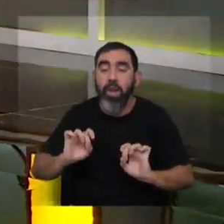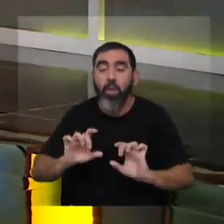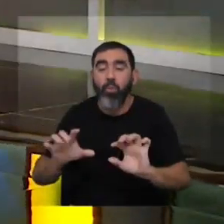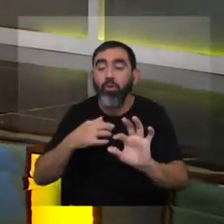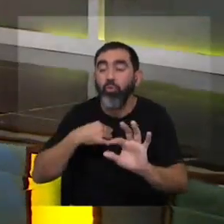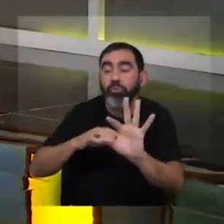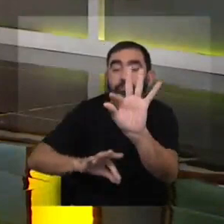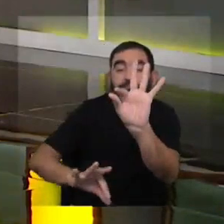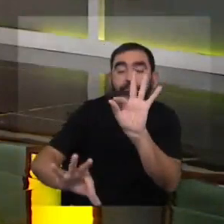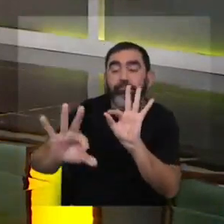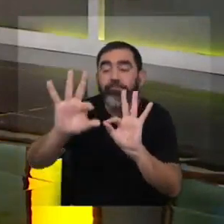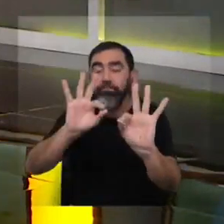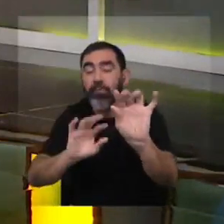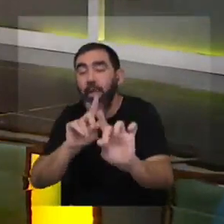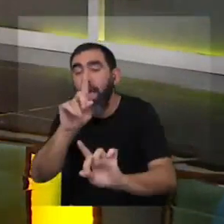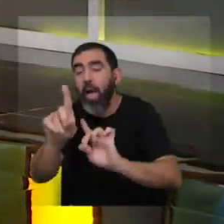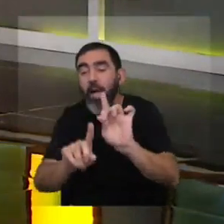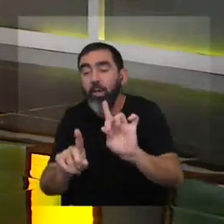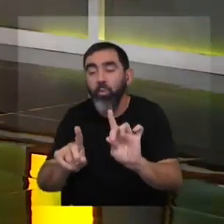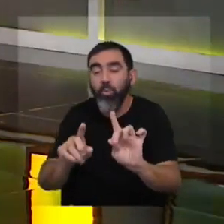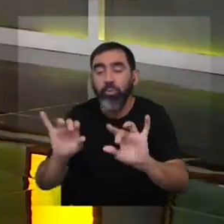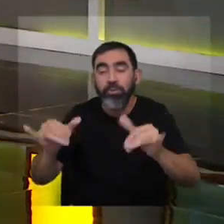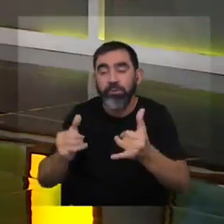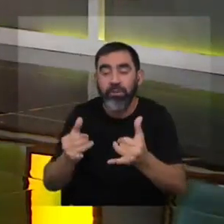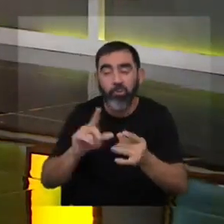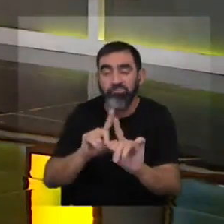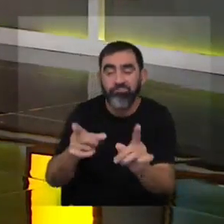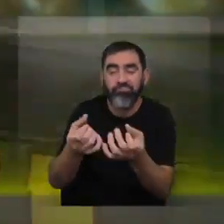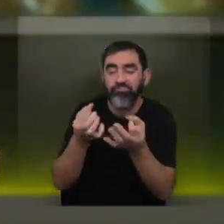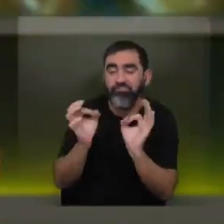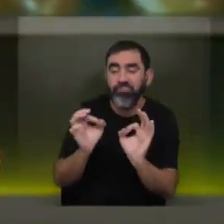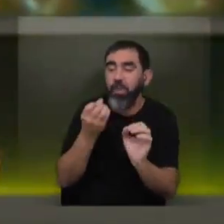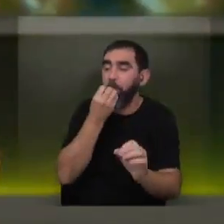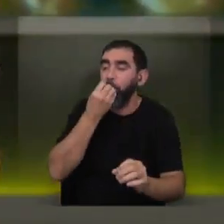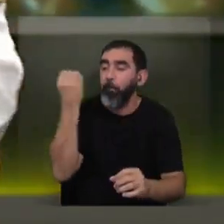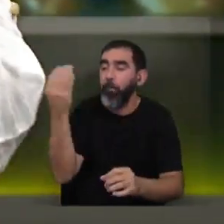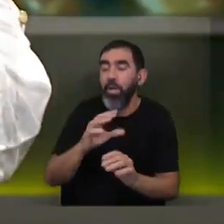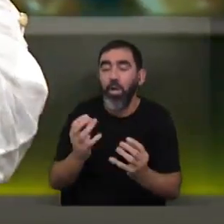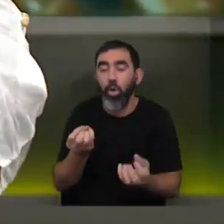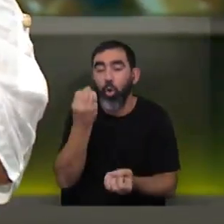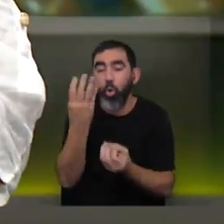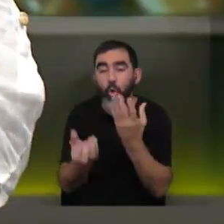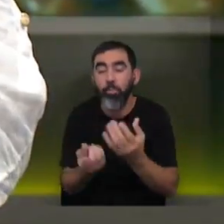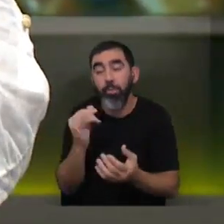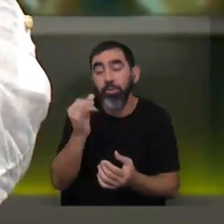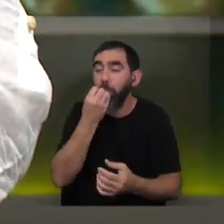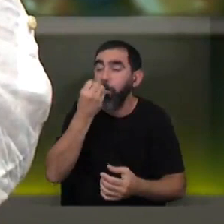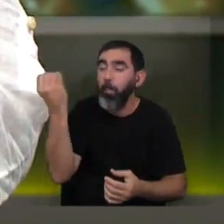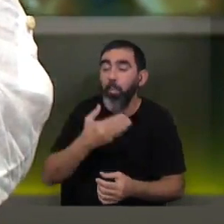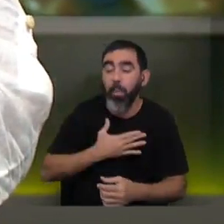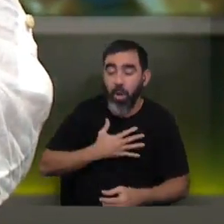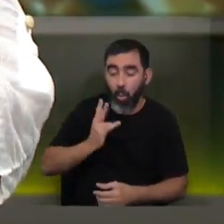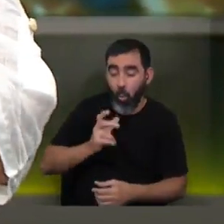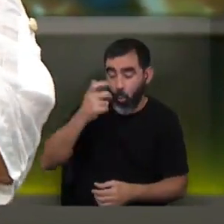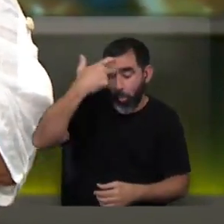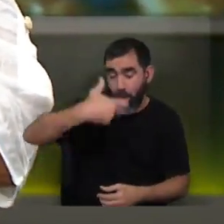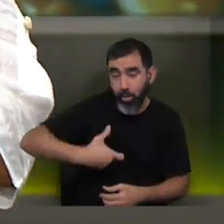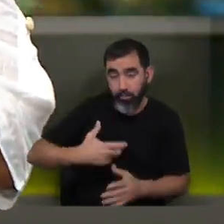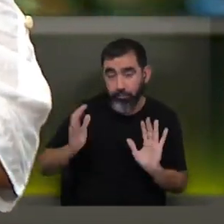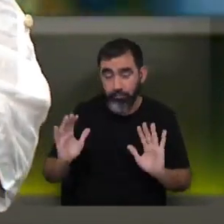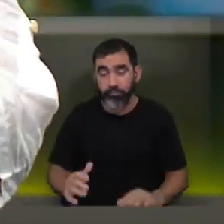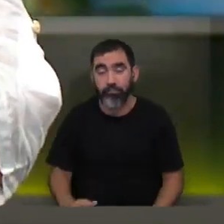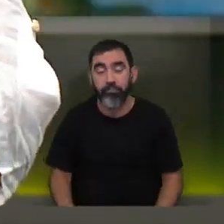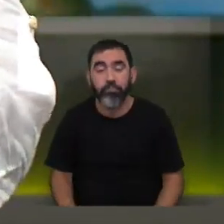selecciona artificialmente sobre algo que no necesariamente es lo mejor para la planta, pero sí es quizás lo mejor para quien produce